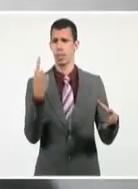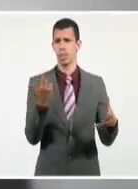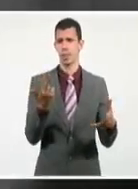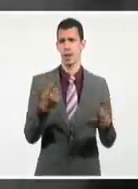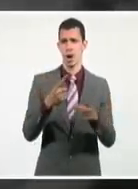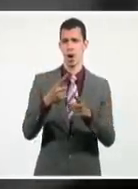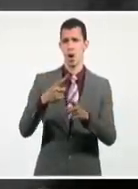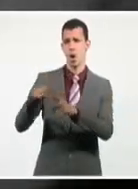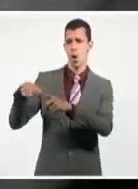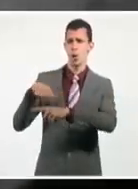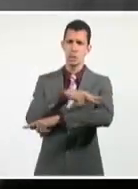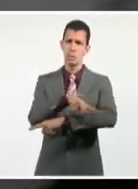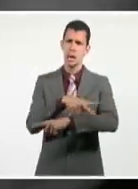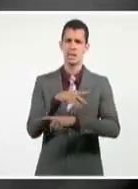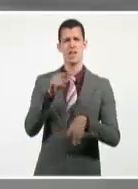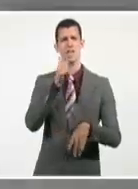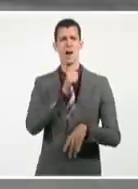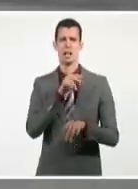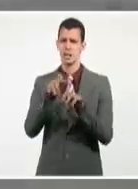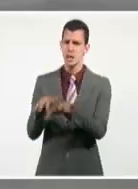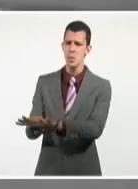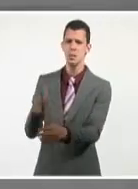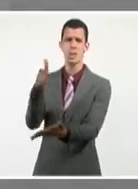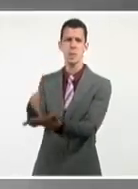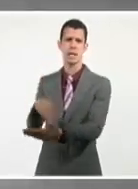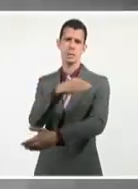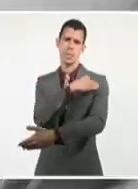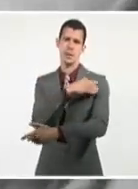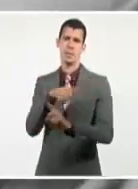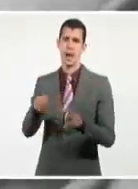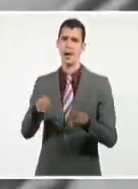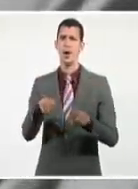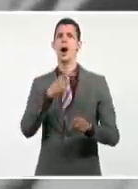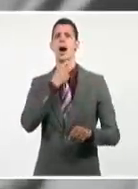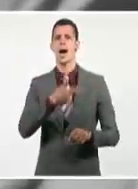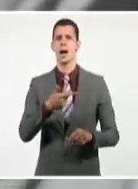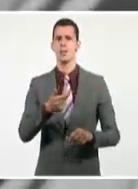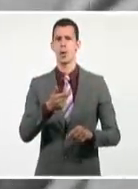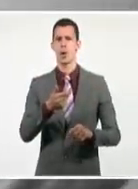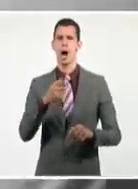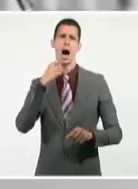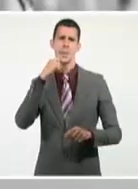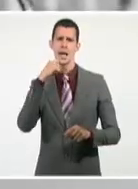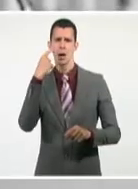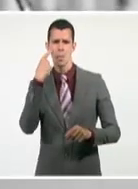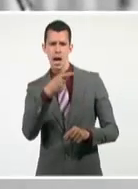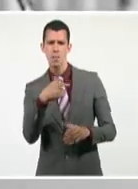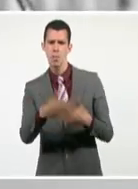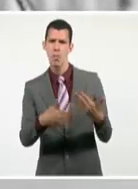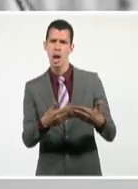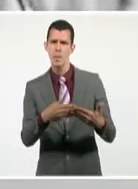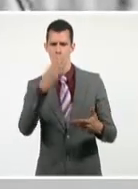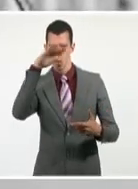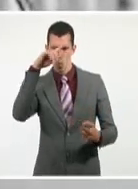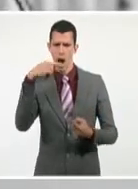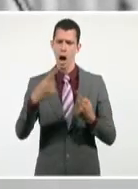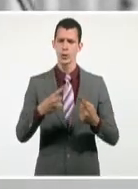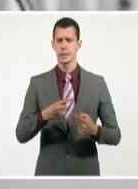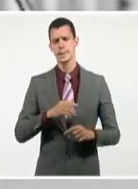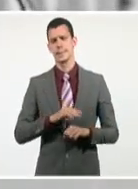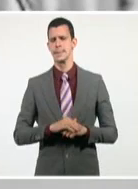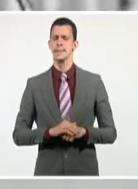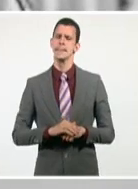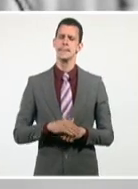el gobierno norteamericano aceptó pagar una indemnización material por los daños causados. Hoy conmemoramos